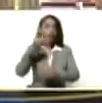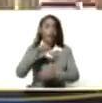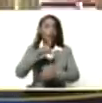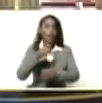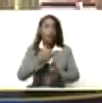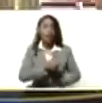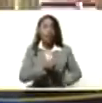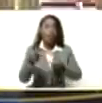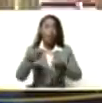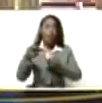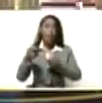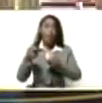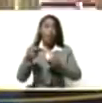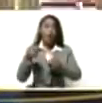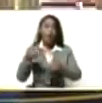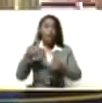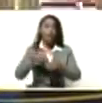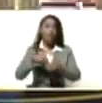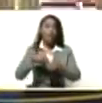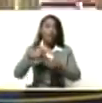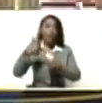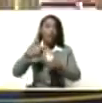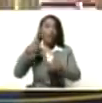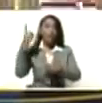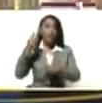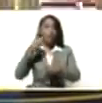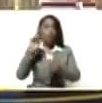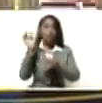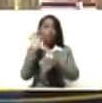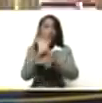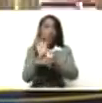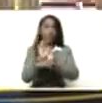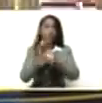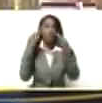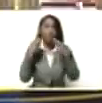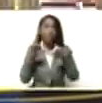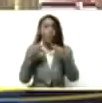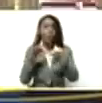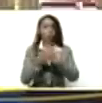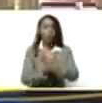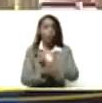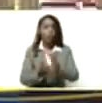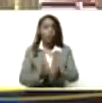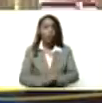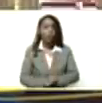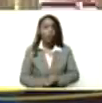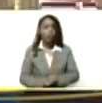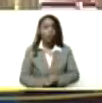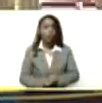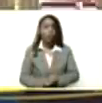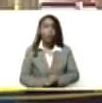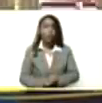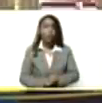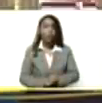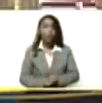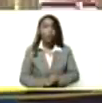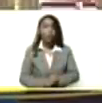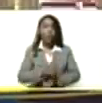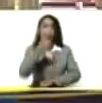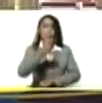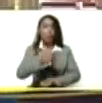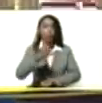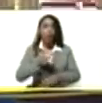las estaciones de servicio para funcionar de manera normal normal que la gente